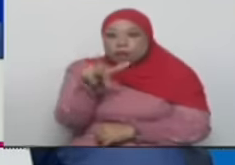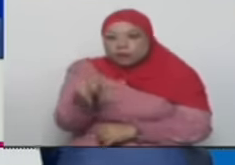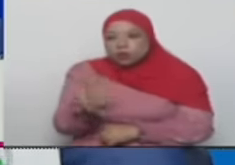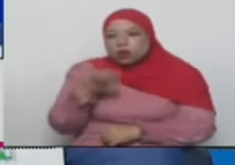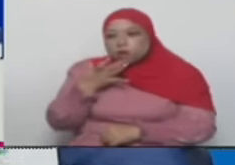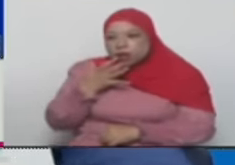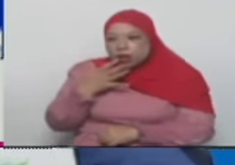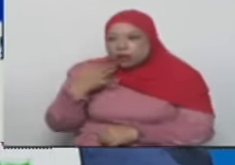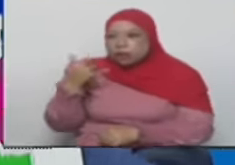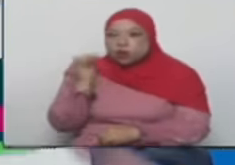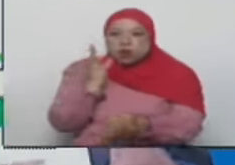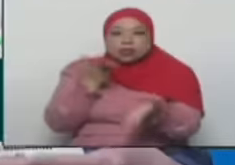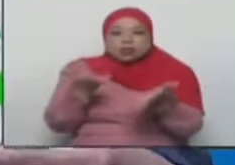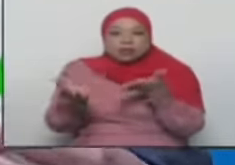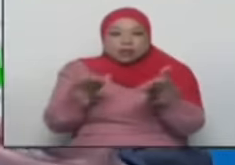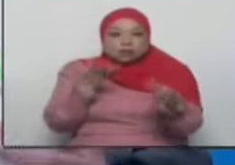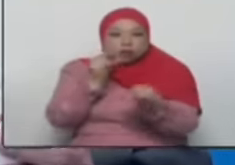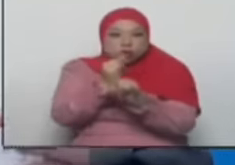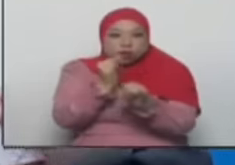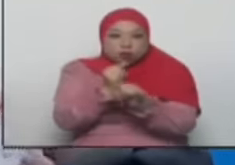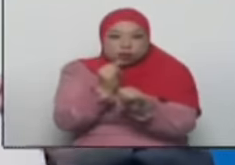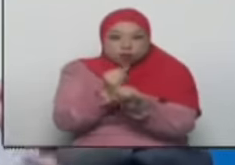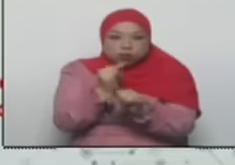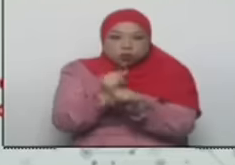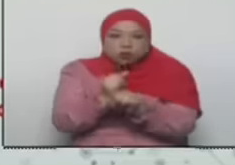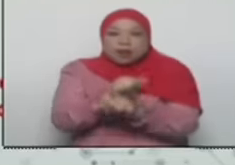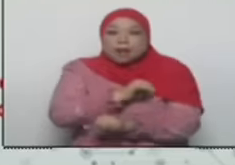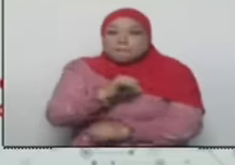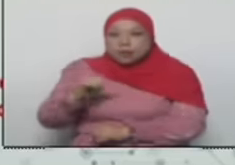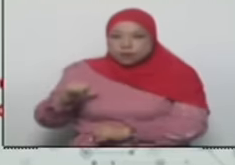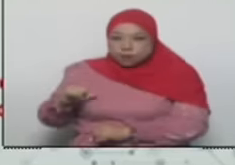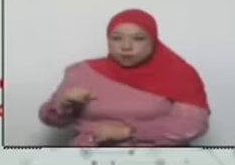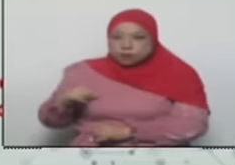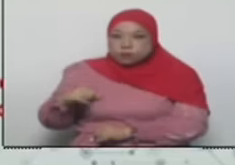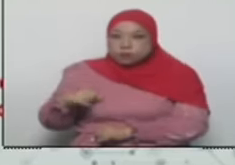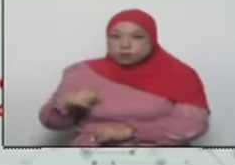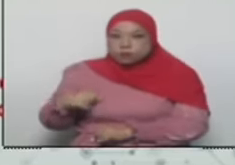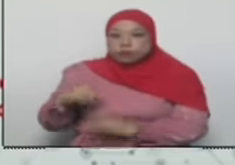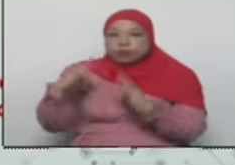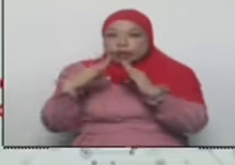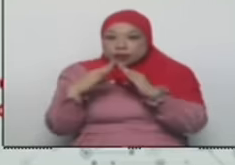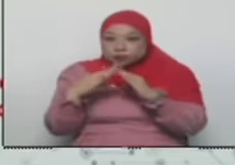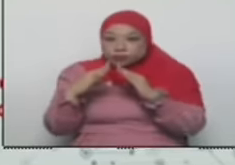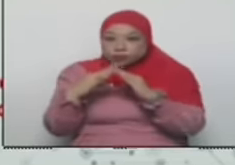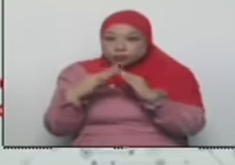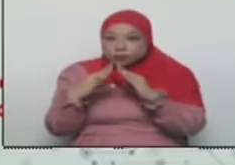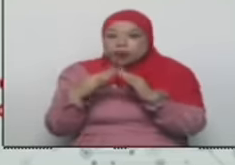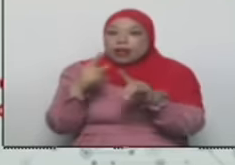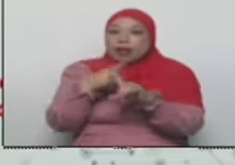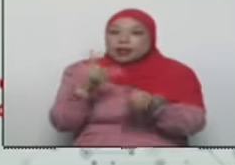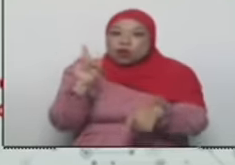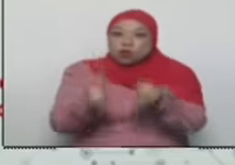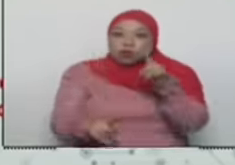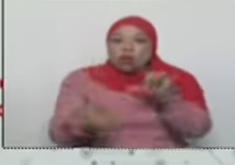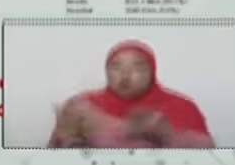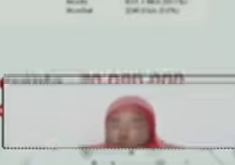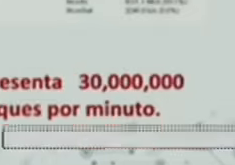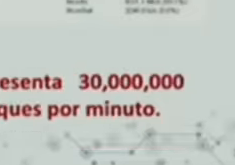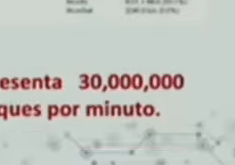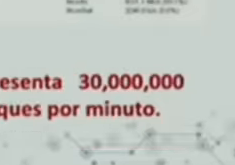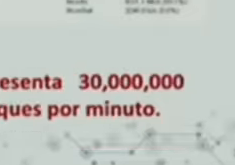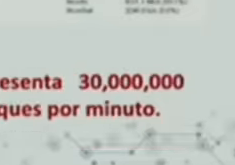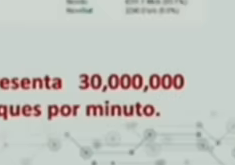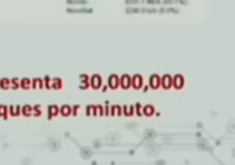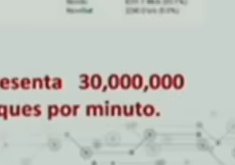demostramos los servicios que ocurren de Internet. Lo tenemos en la lámina 2, proyectado ahí en la pantalla. Claro, hay mucha gente que